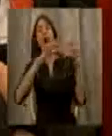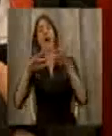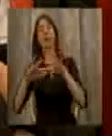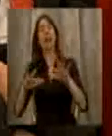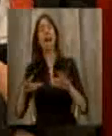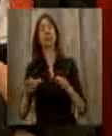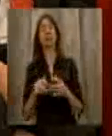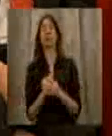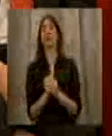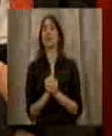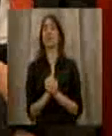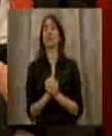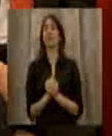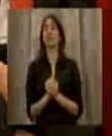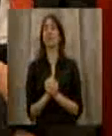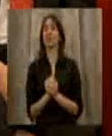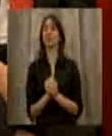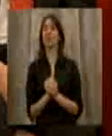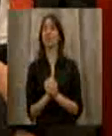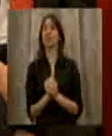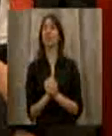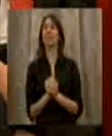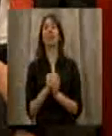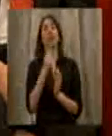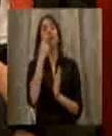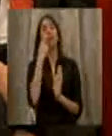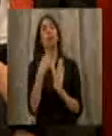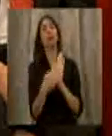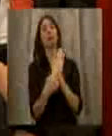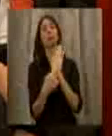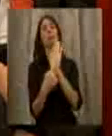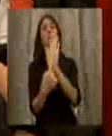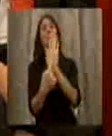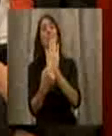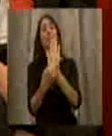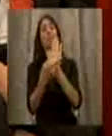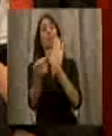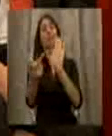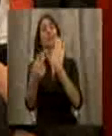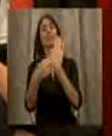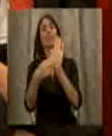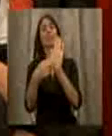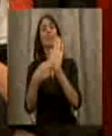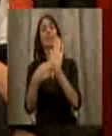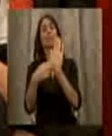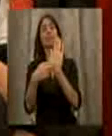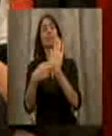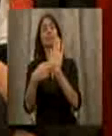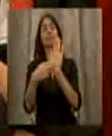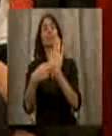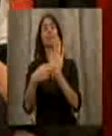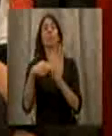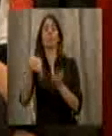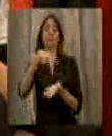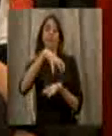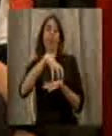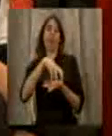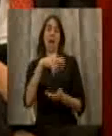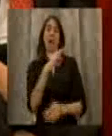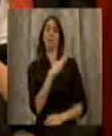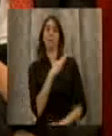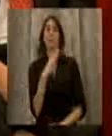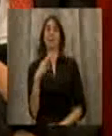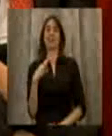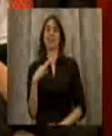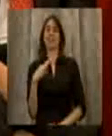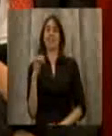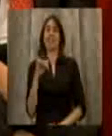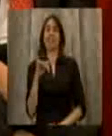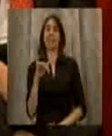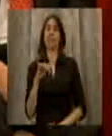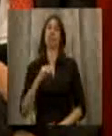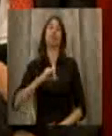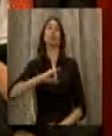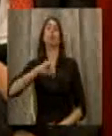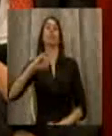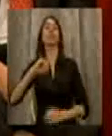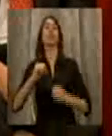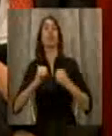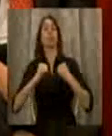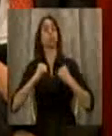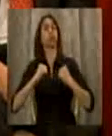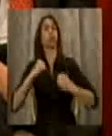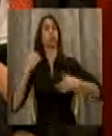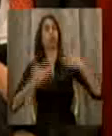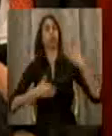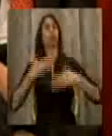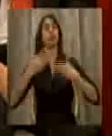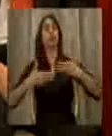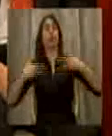y como reflejo de que este es un ministerio que sigue con mucha energía,